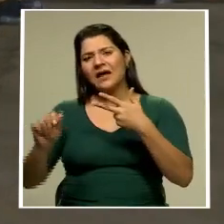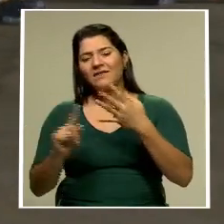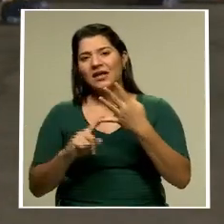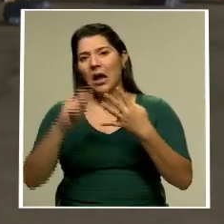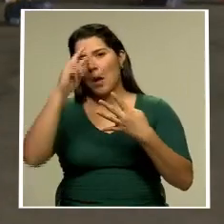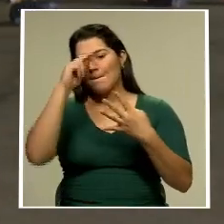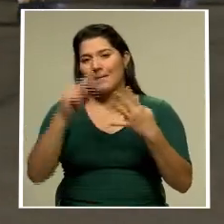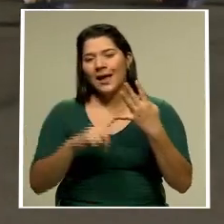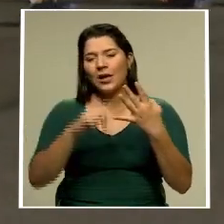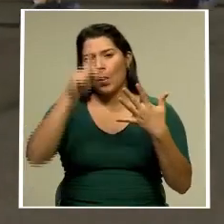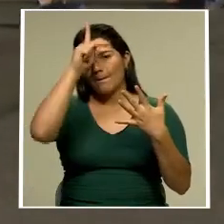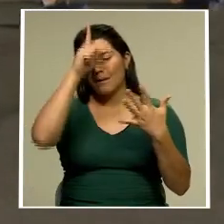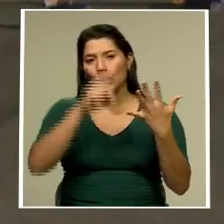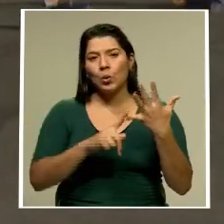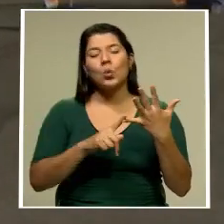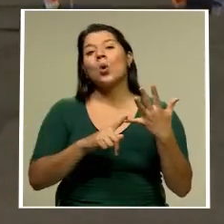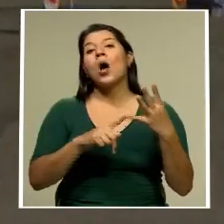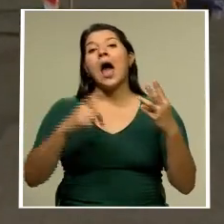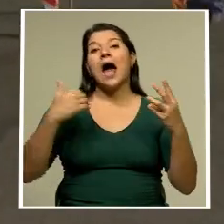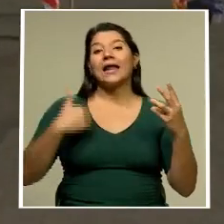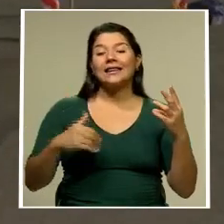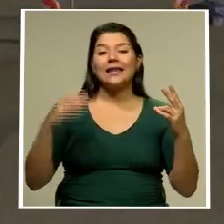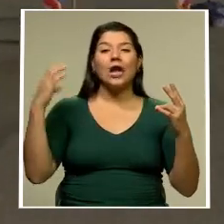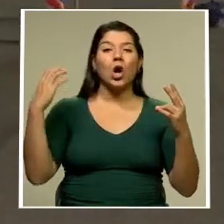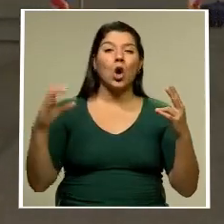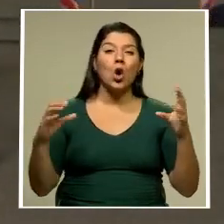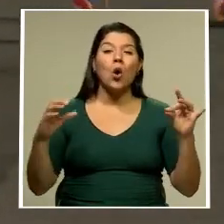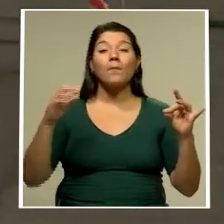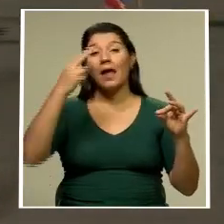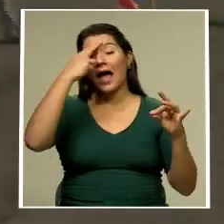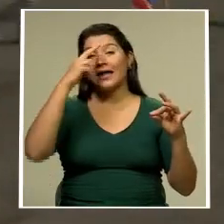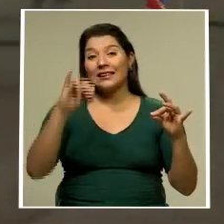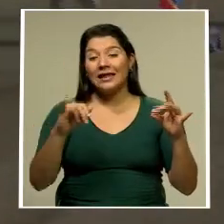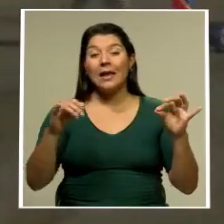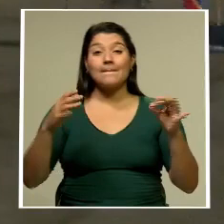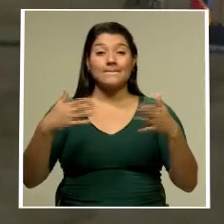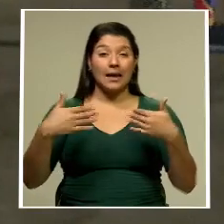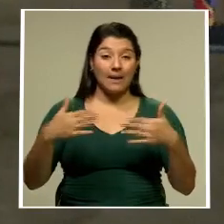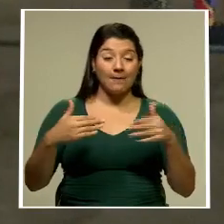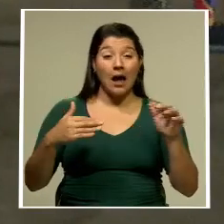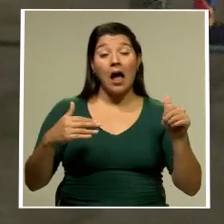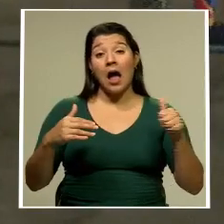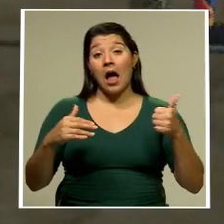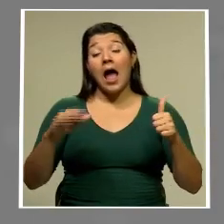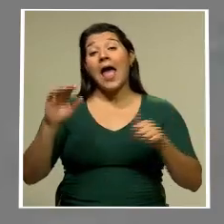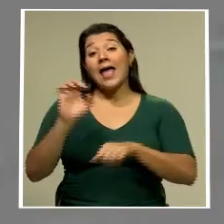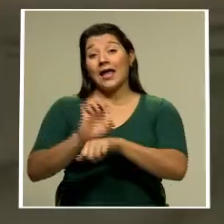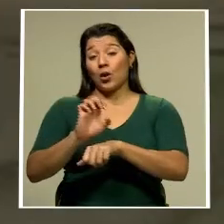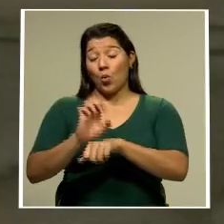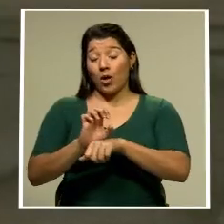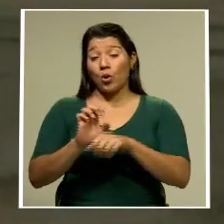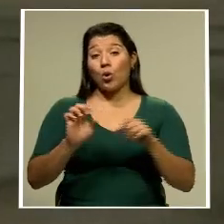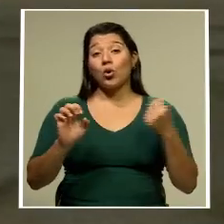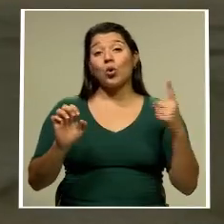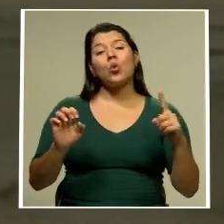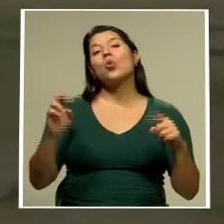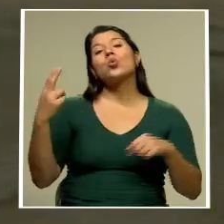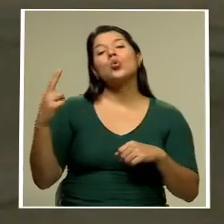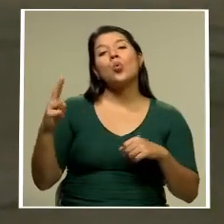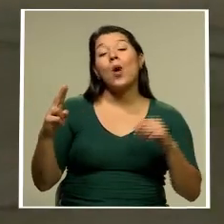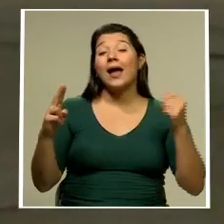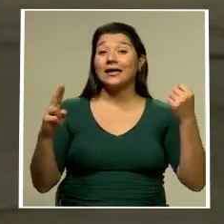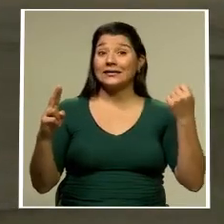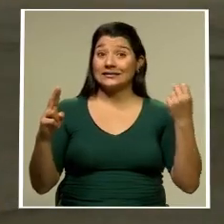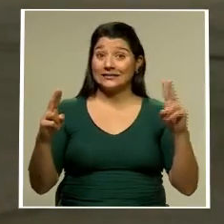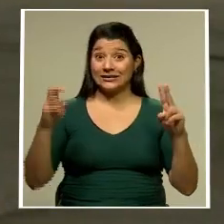México, Perú, Argentina, Colombia, Haití, Panamá, Ecuador, Uruguay, Brasil y